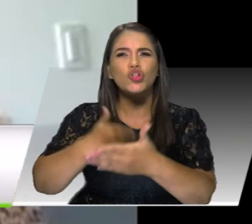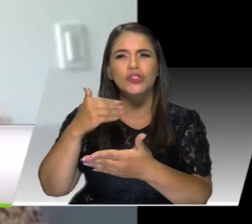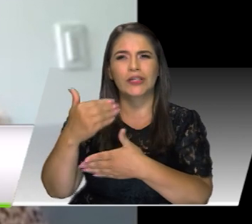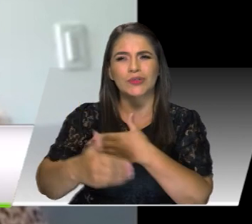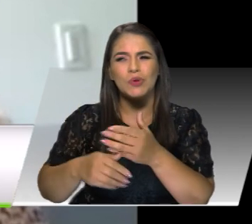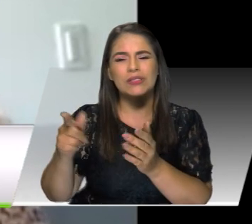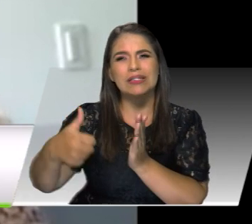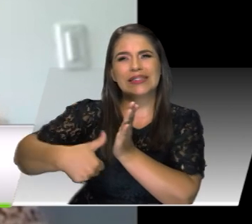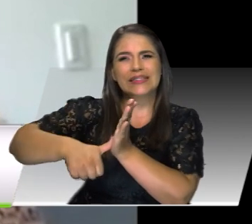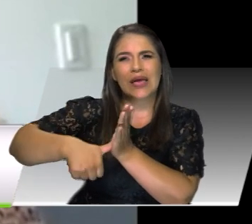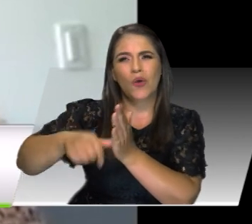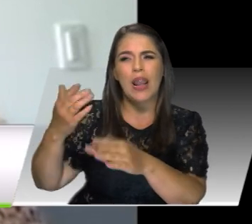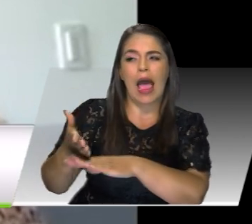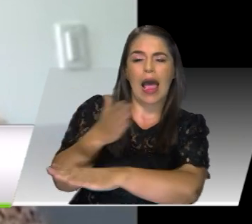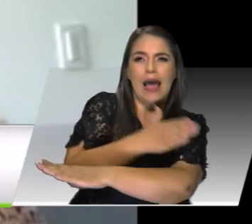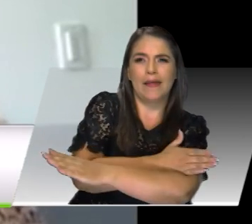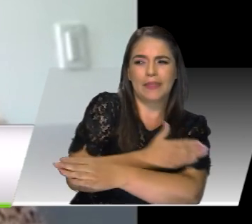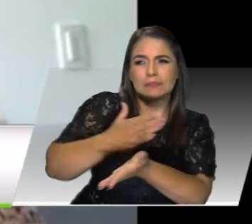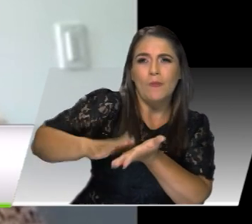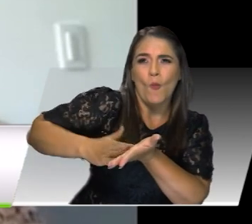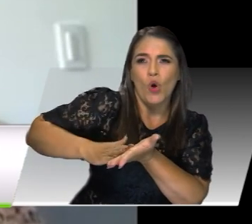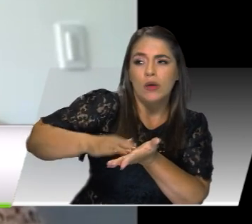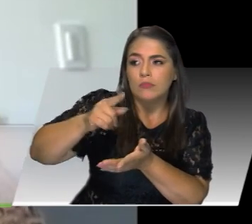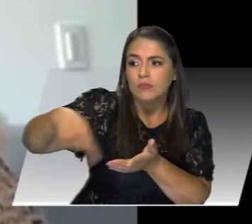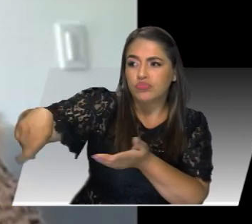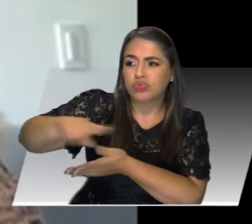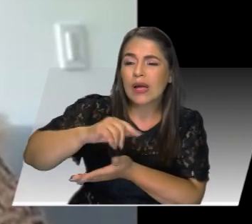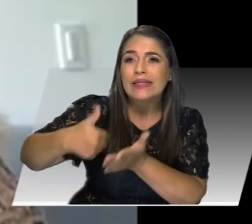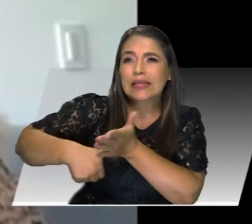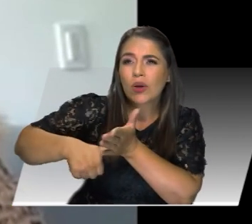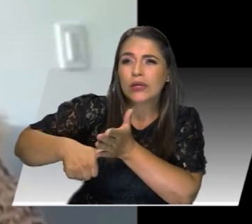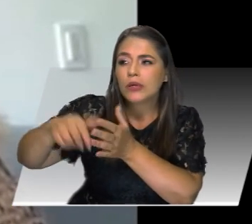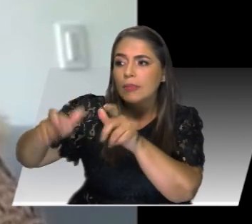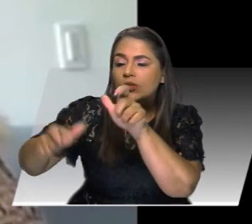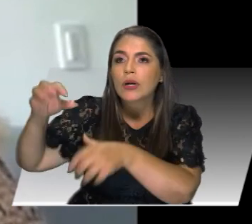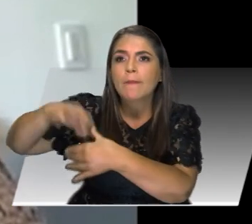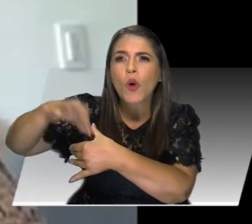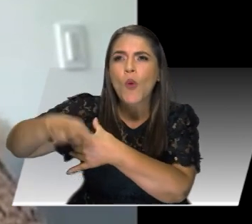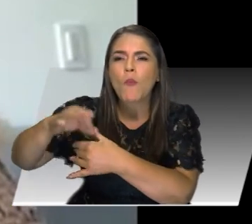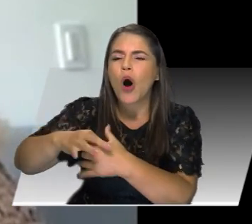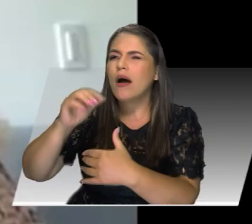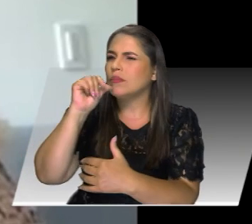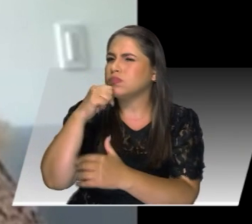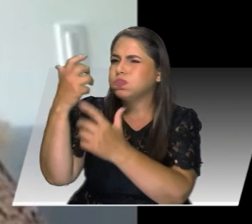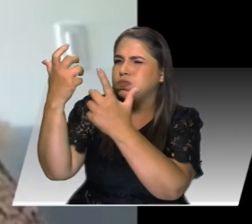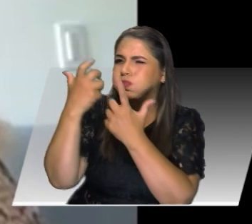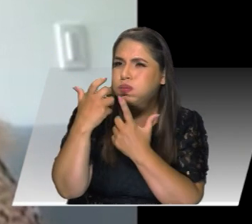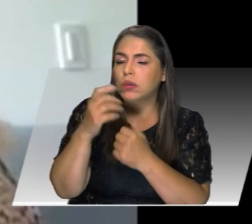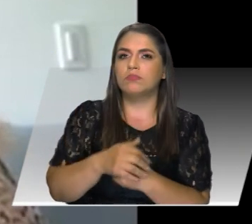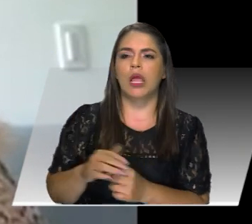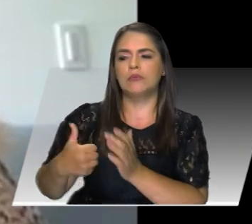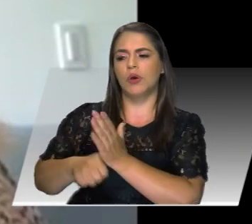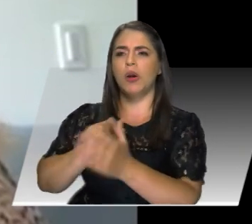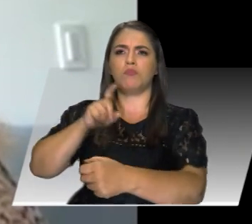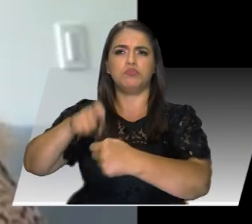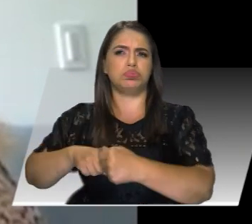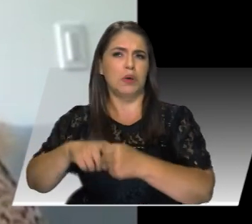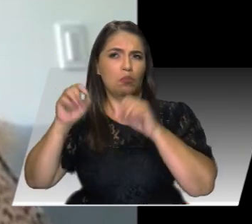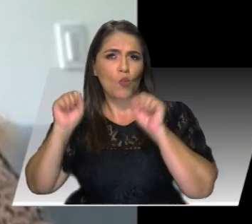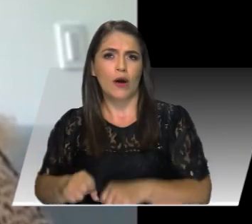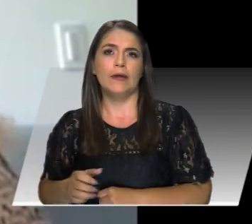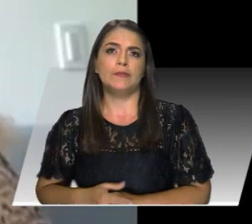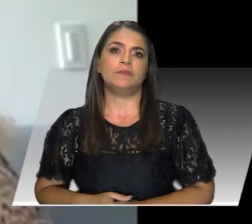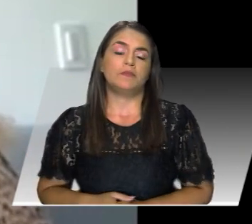cedulación que estuvo adelantando la registraduría durante este periodo, las personas se animaron a inscribir su cédula en un puesto de votación